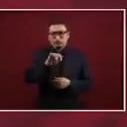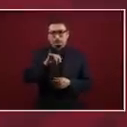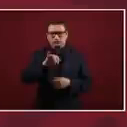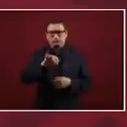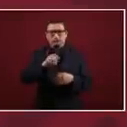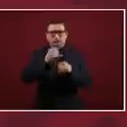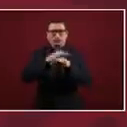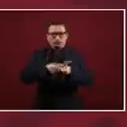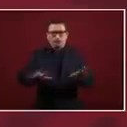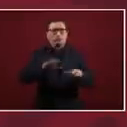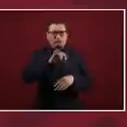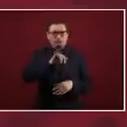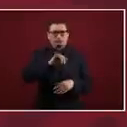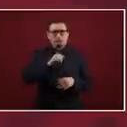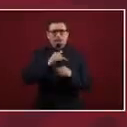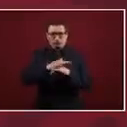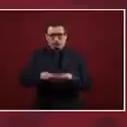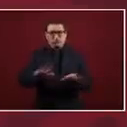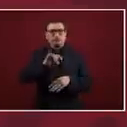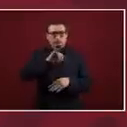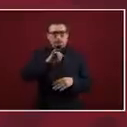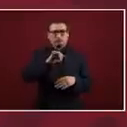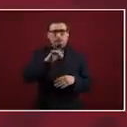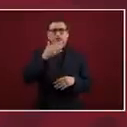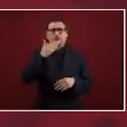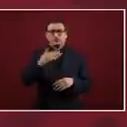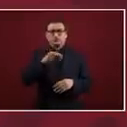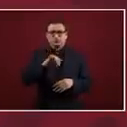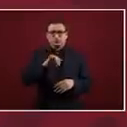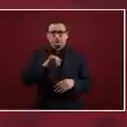Sí, información y además